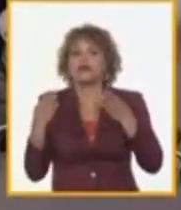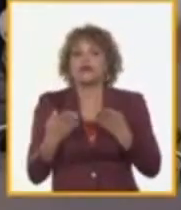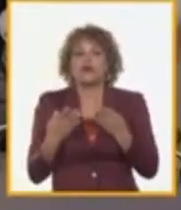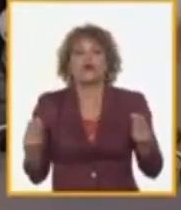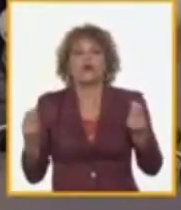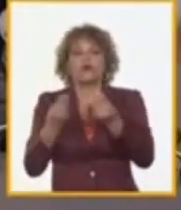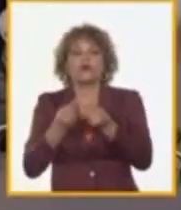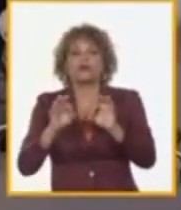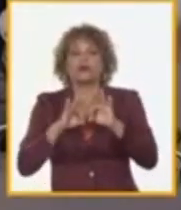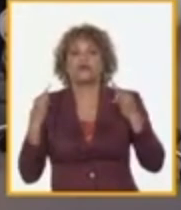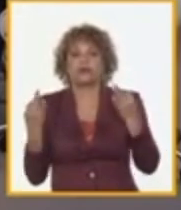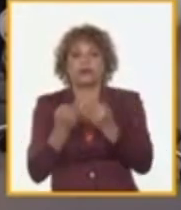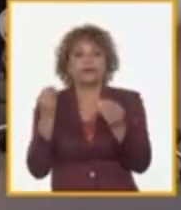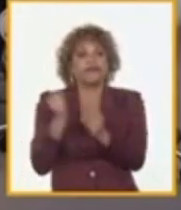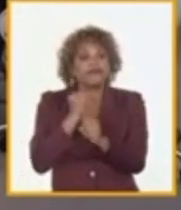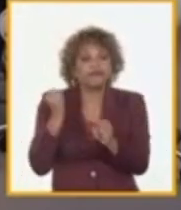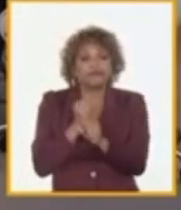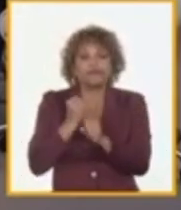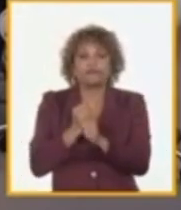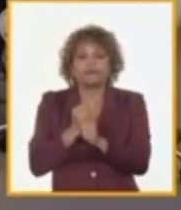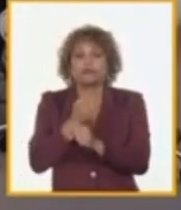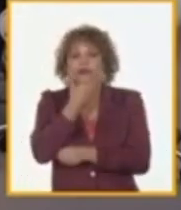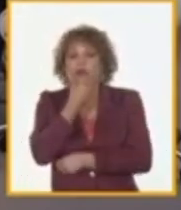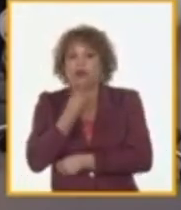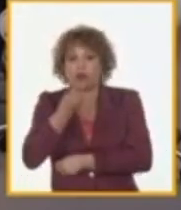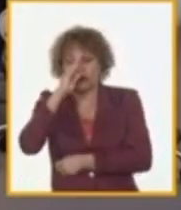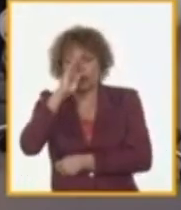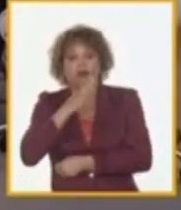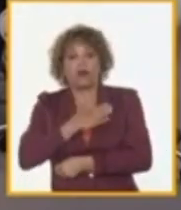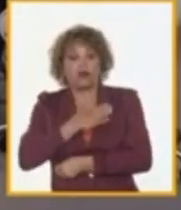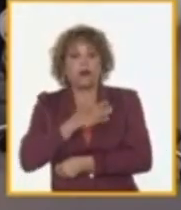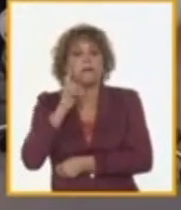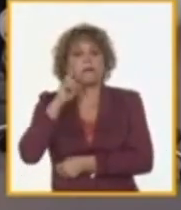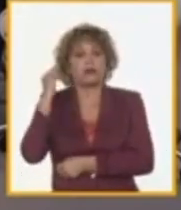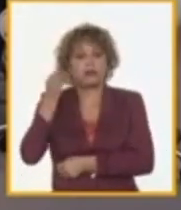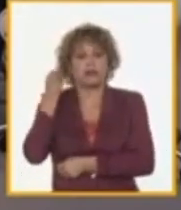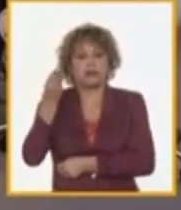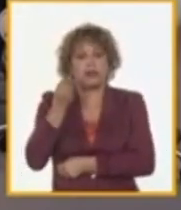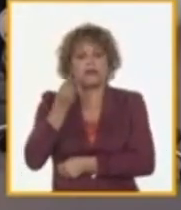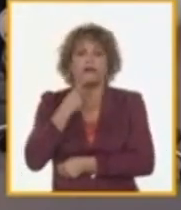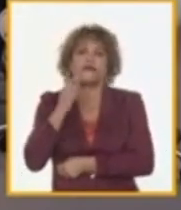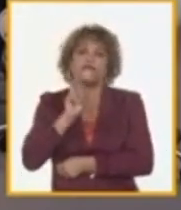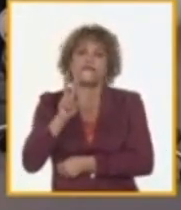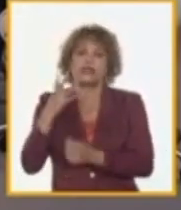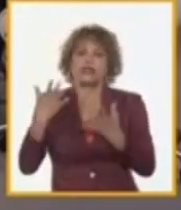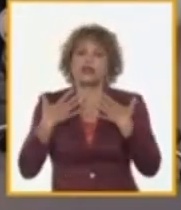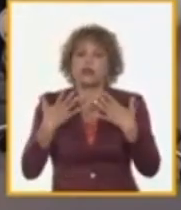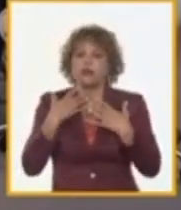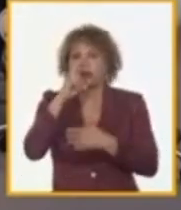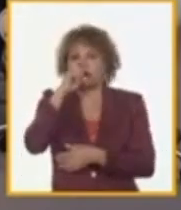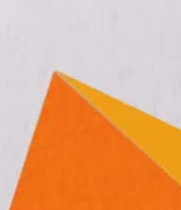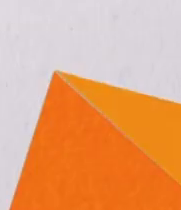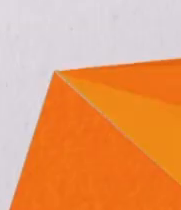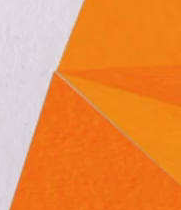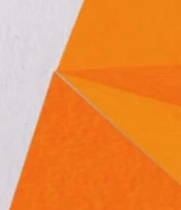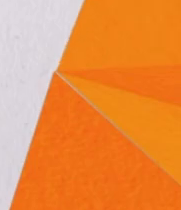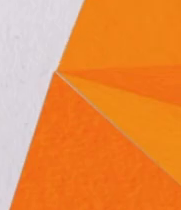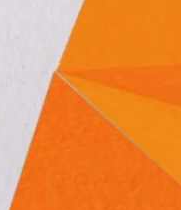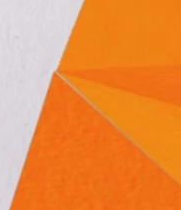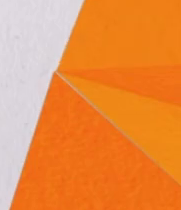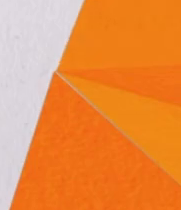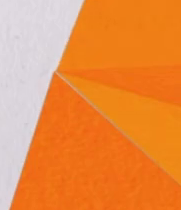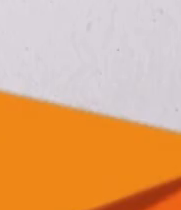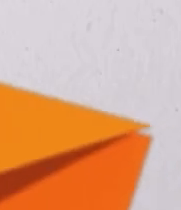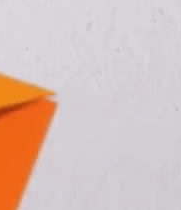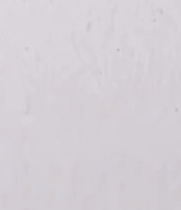la juventud cubana para que también se haga un verano para el disfrute de los niños adolescentes para la familia cubana manera general